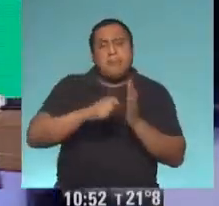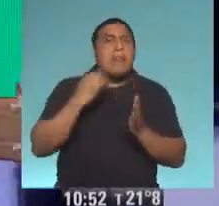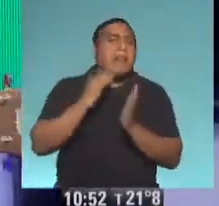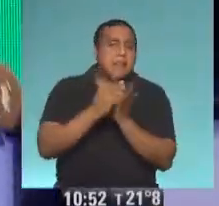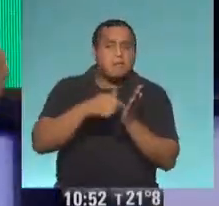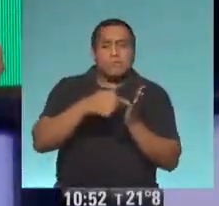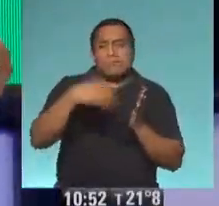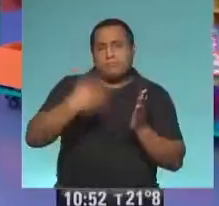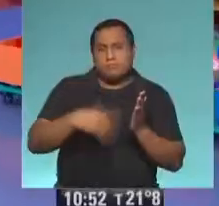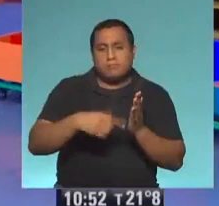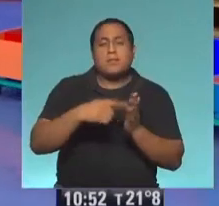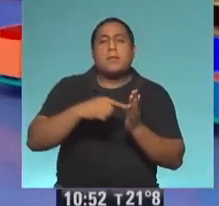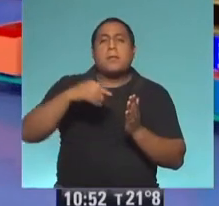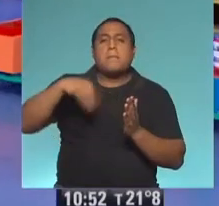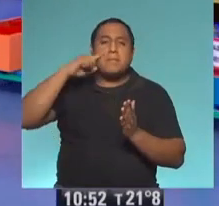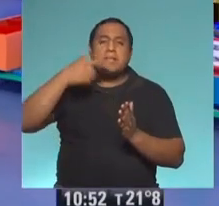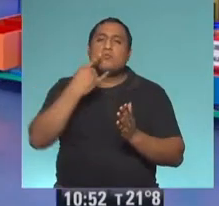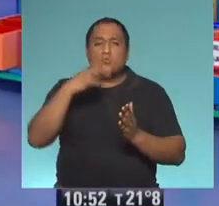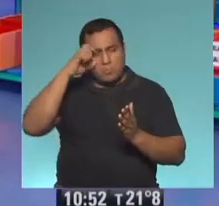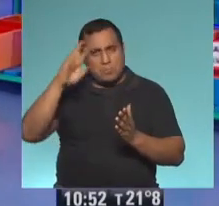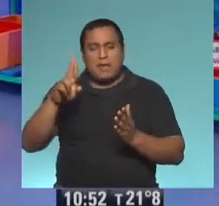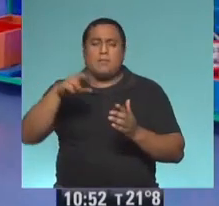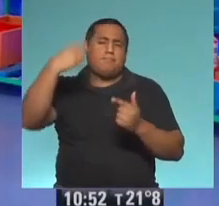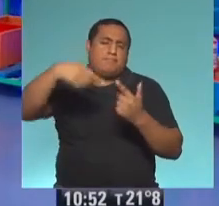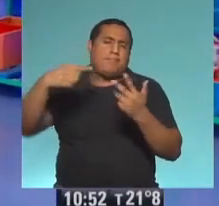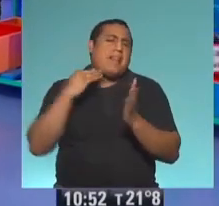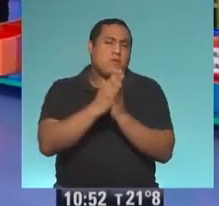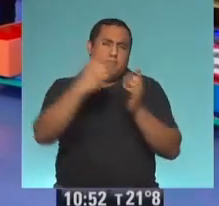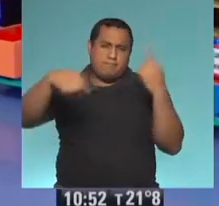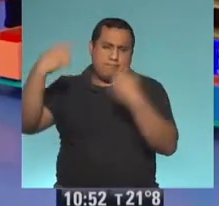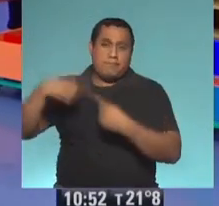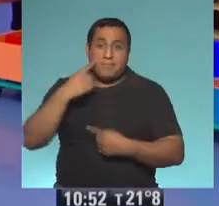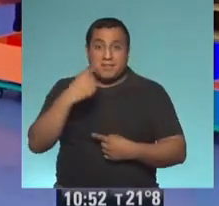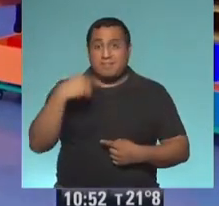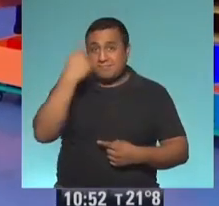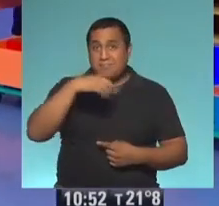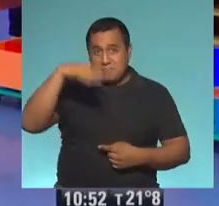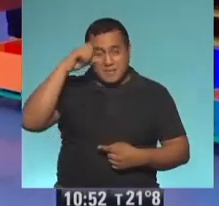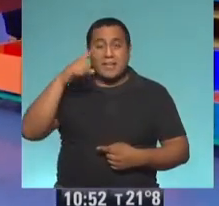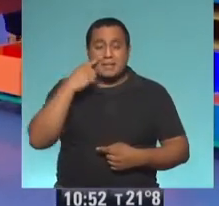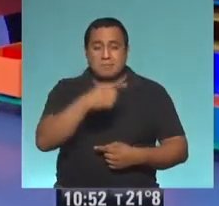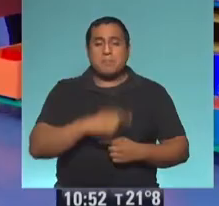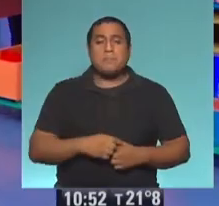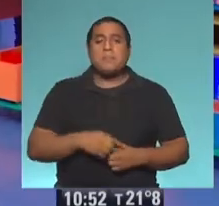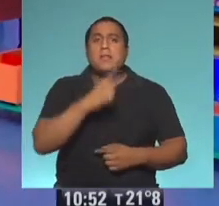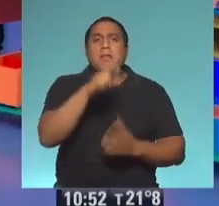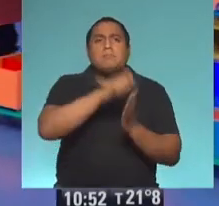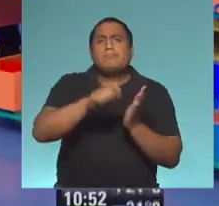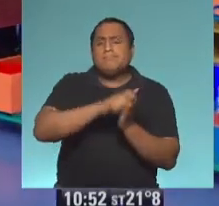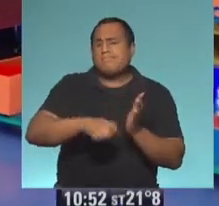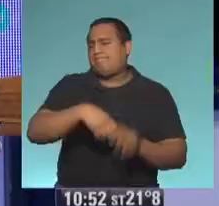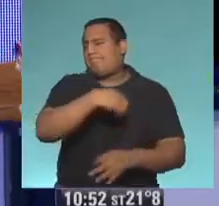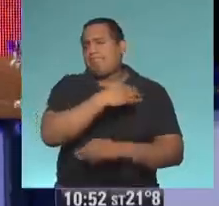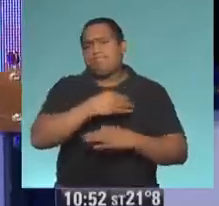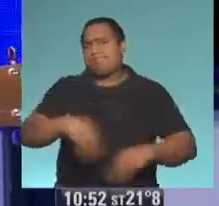autora de los minisúper es autora de un montón de libros beige camel y miren me lee es una escritora excepcional